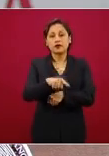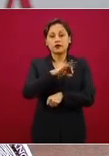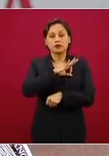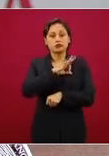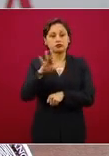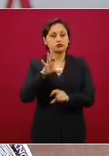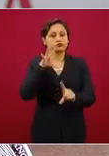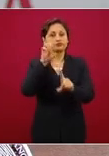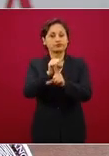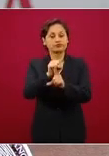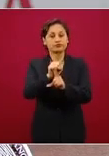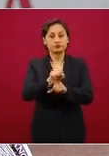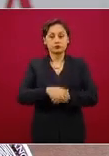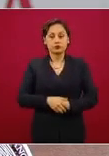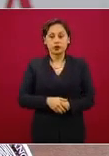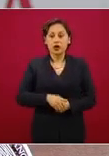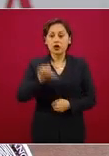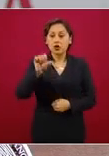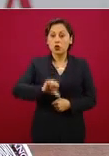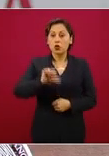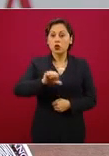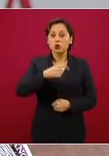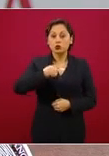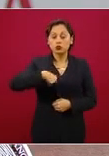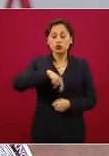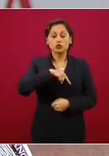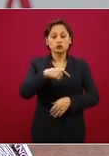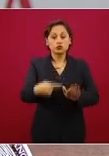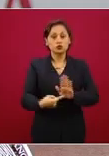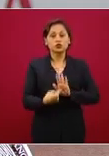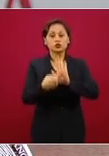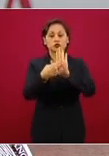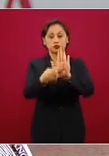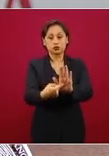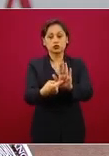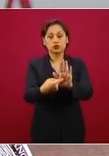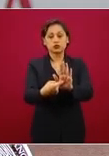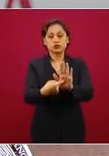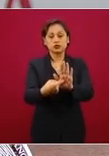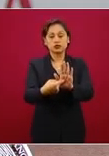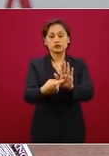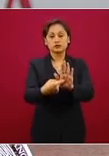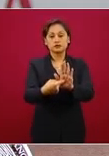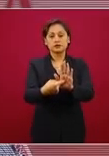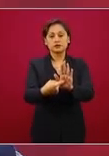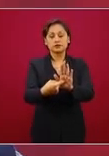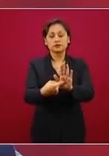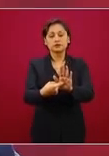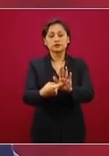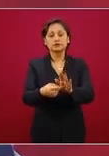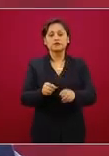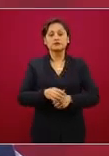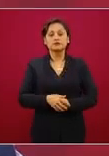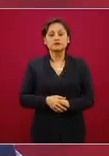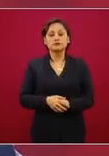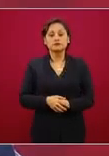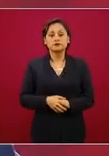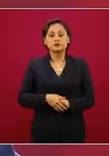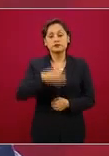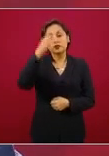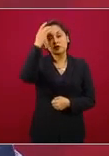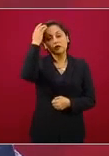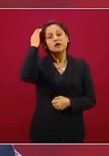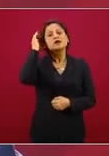Presentamos a ustedes en el pulso de la ciudad, como ya anunció el presidente, el seguimiento a 3 hechos también